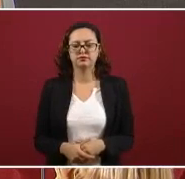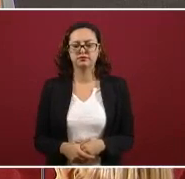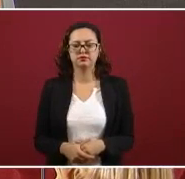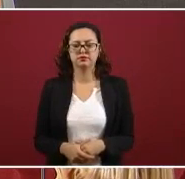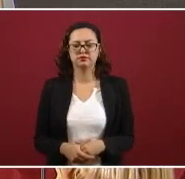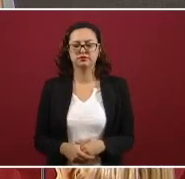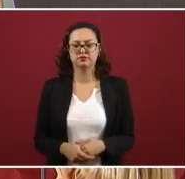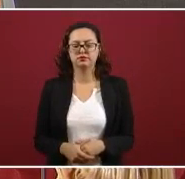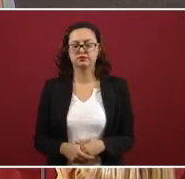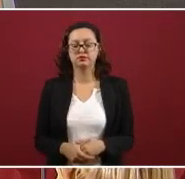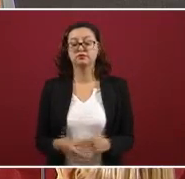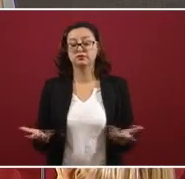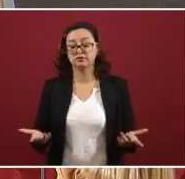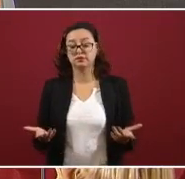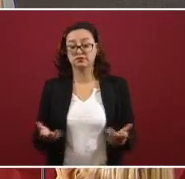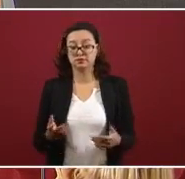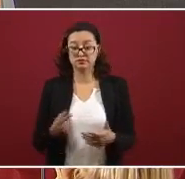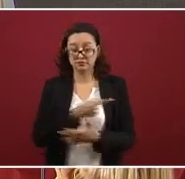En consecuencia,